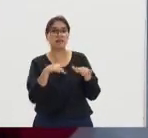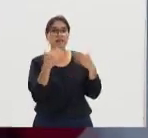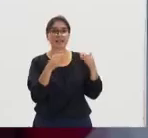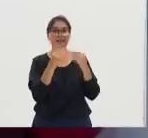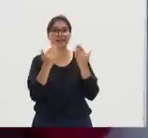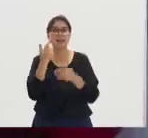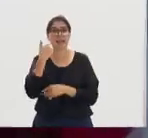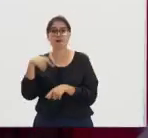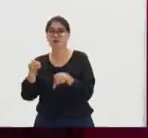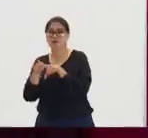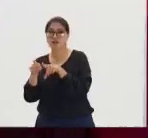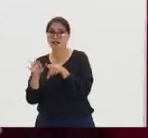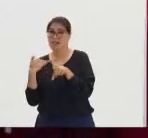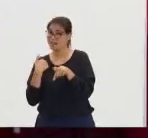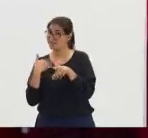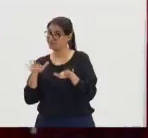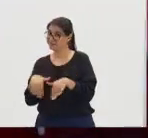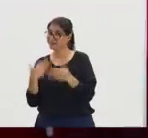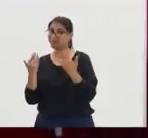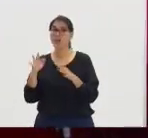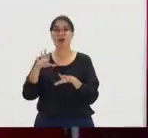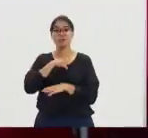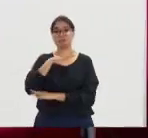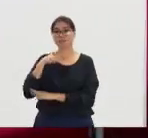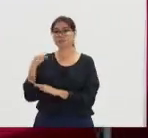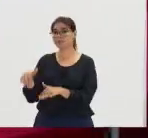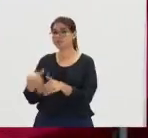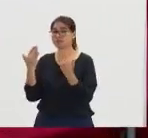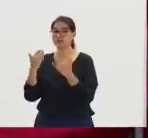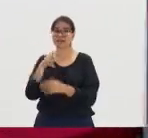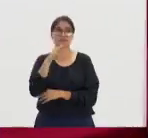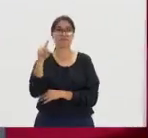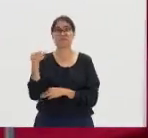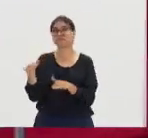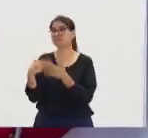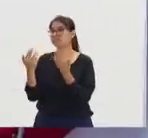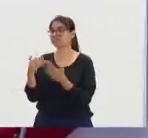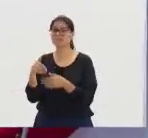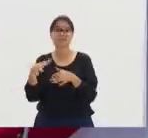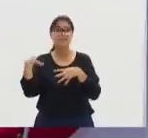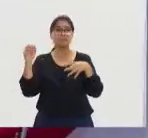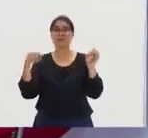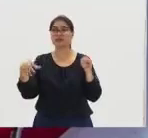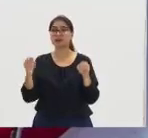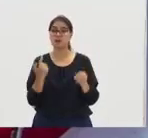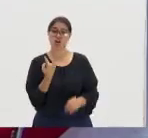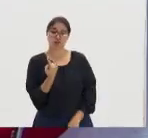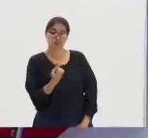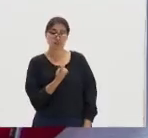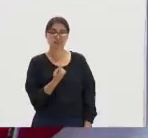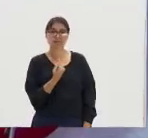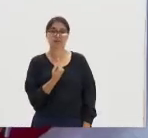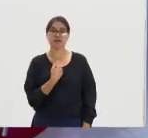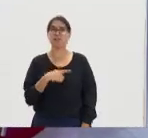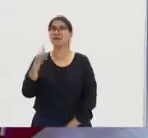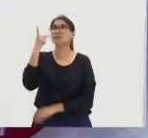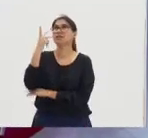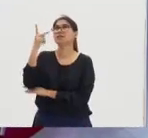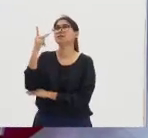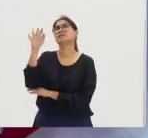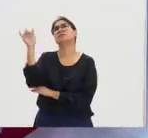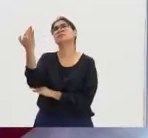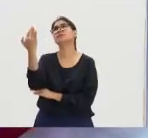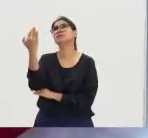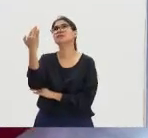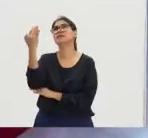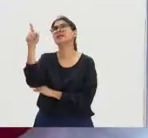hermanos, donde no aparece tu familia, donde no aparecen tus amigos, decir: mira, estamos con vos. Lo único que a mí me quedaba hacer era ver para el cielo y decir: Señor, ayúdame, porque aquí